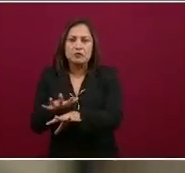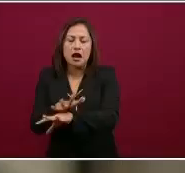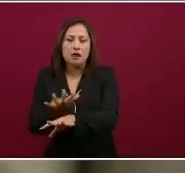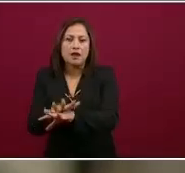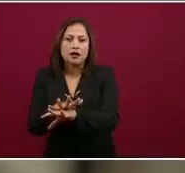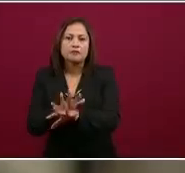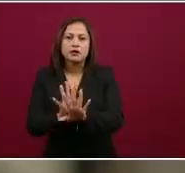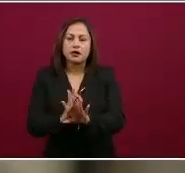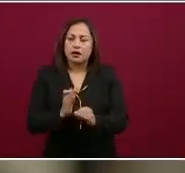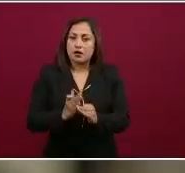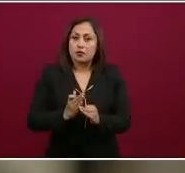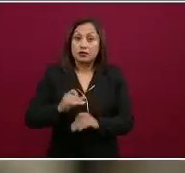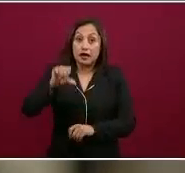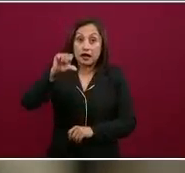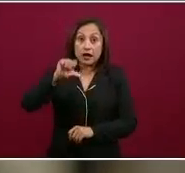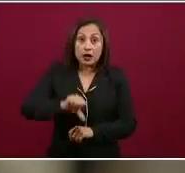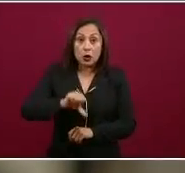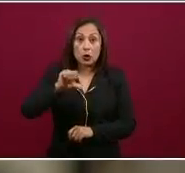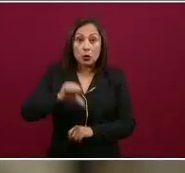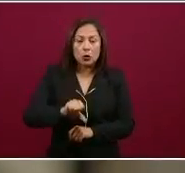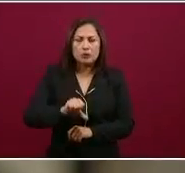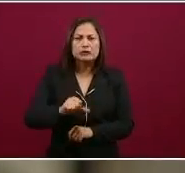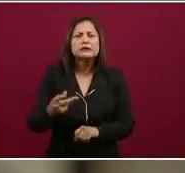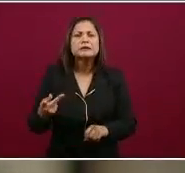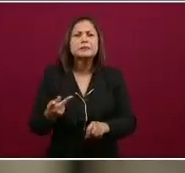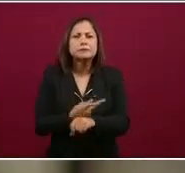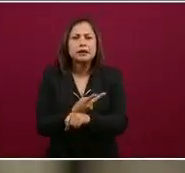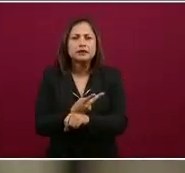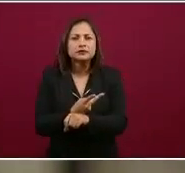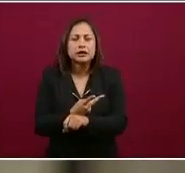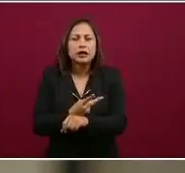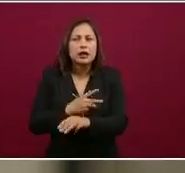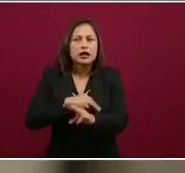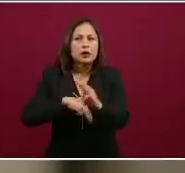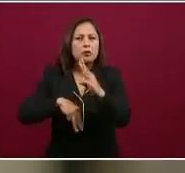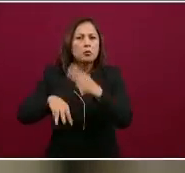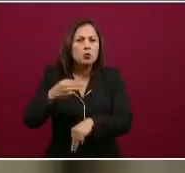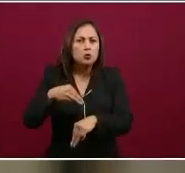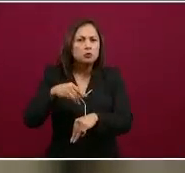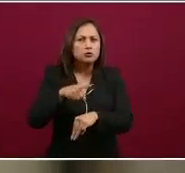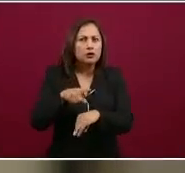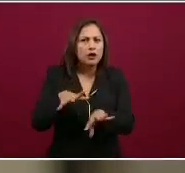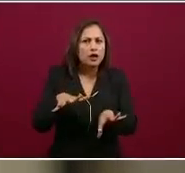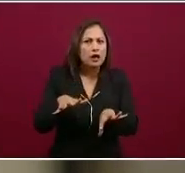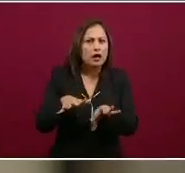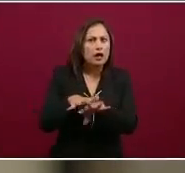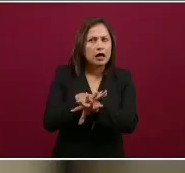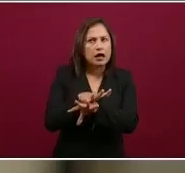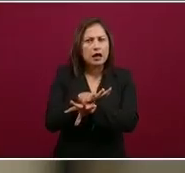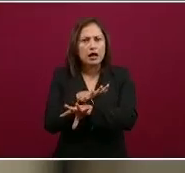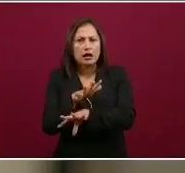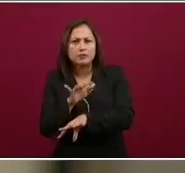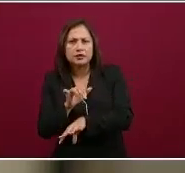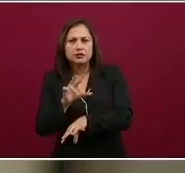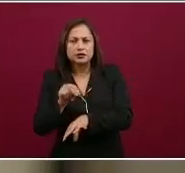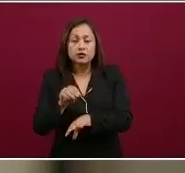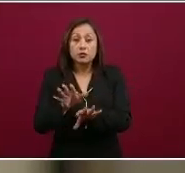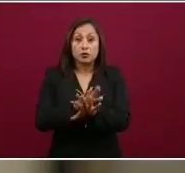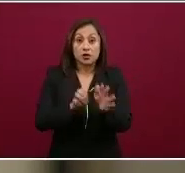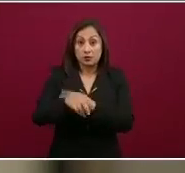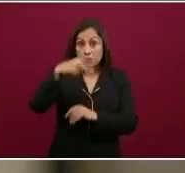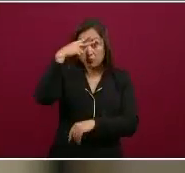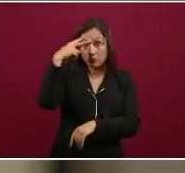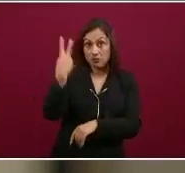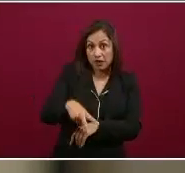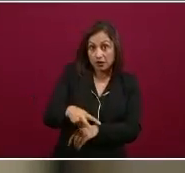¿Es el inicio de un reacomodo geopolítico en donde nuestro país puede quitar aranceles a China y a